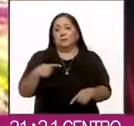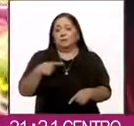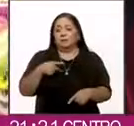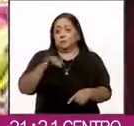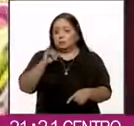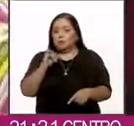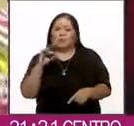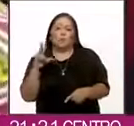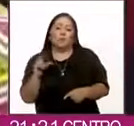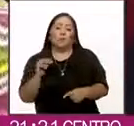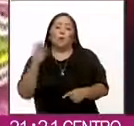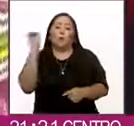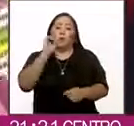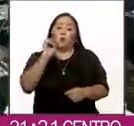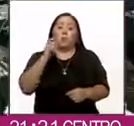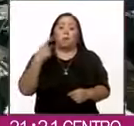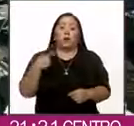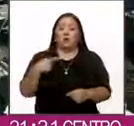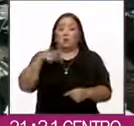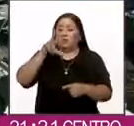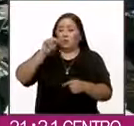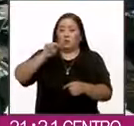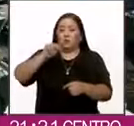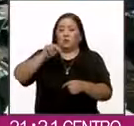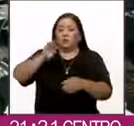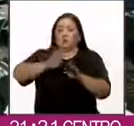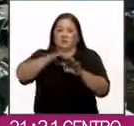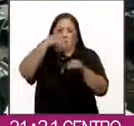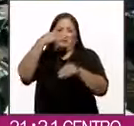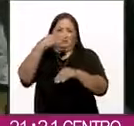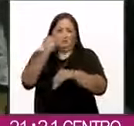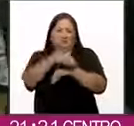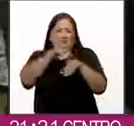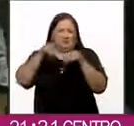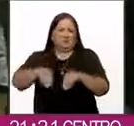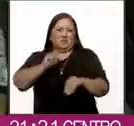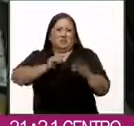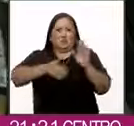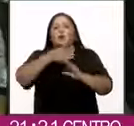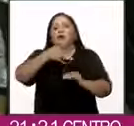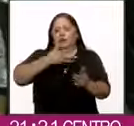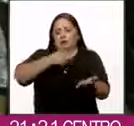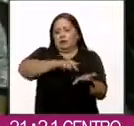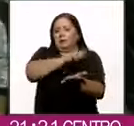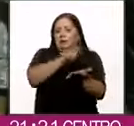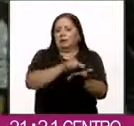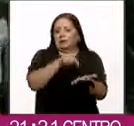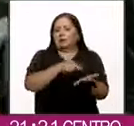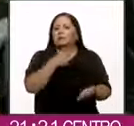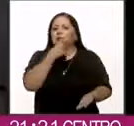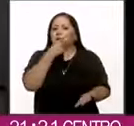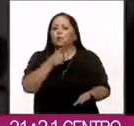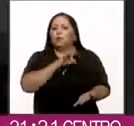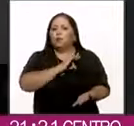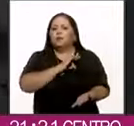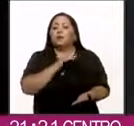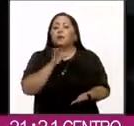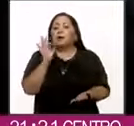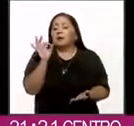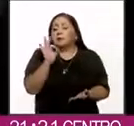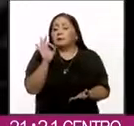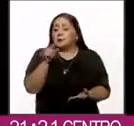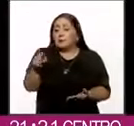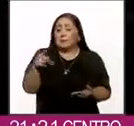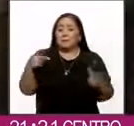persona es refugiada o no. Si una persona no es refugiada, todavía existe esa previsión en la ley de que se puede indagar si